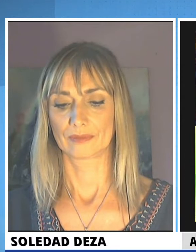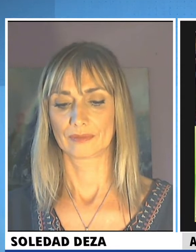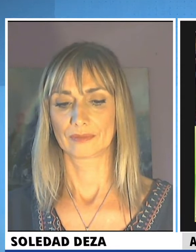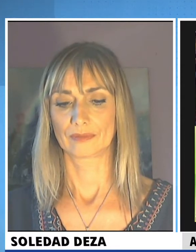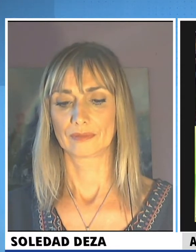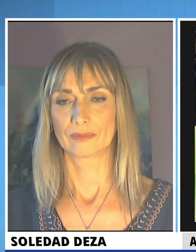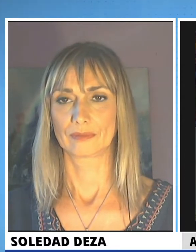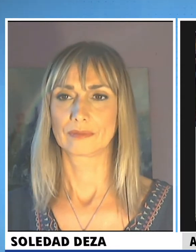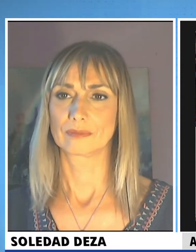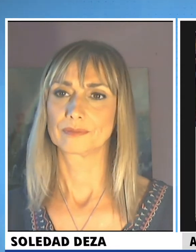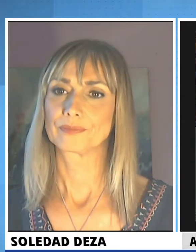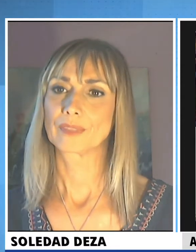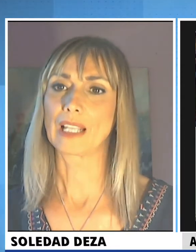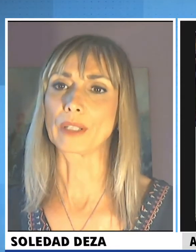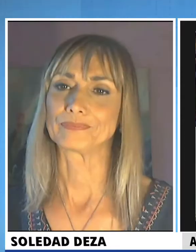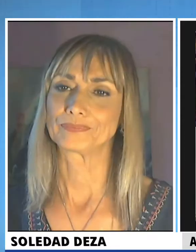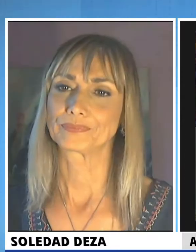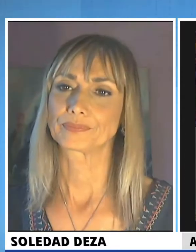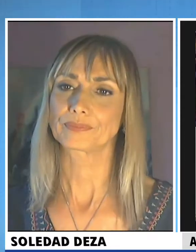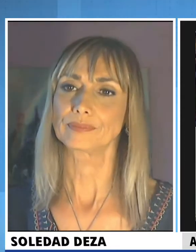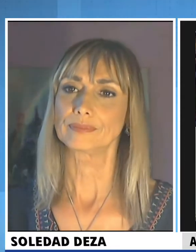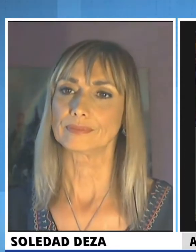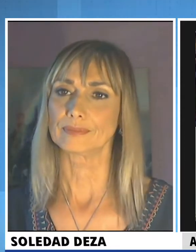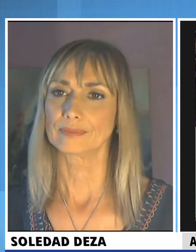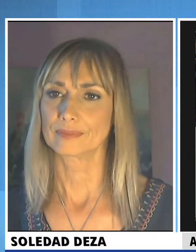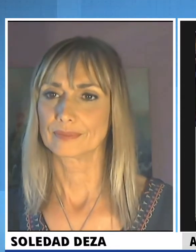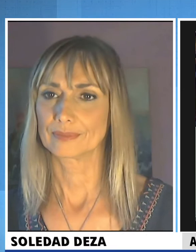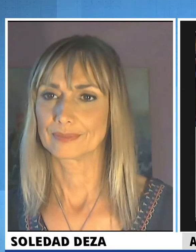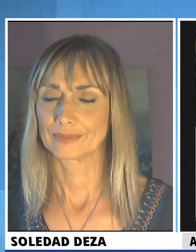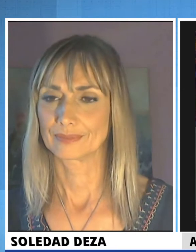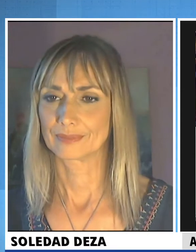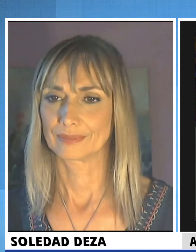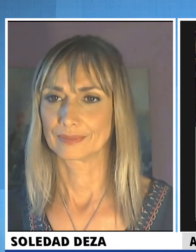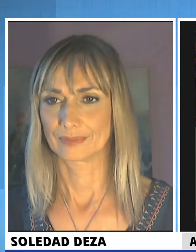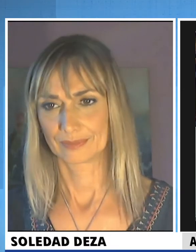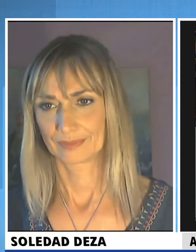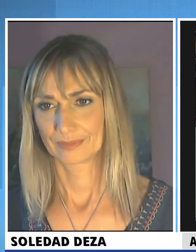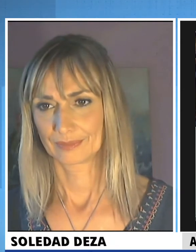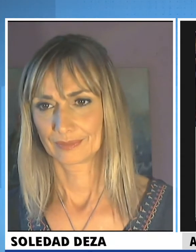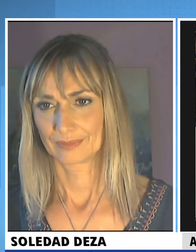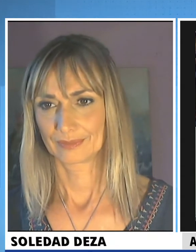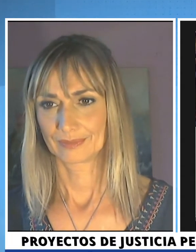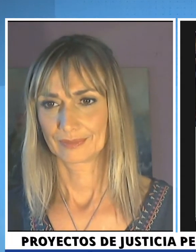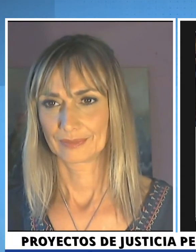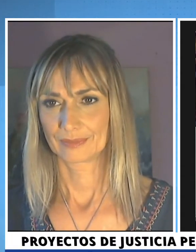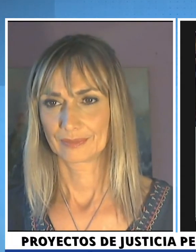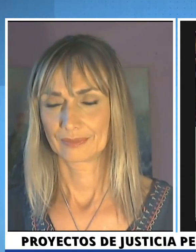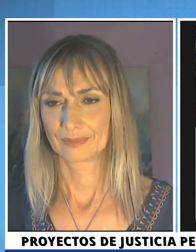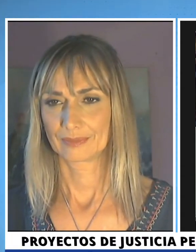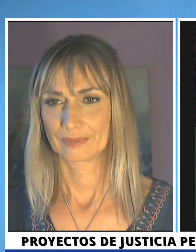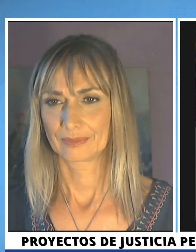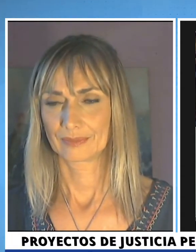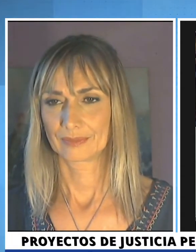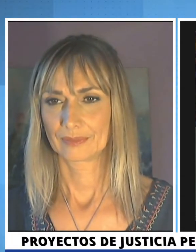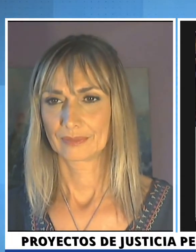¿no? Exactamente. Diputada Macha, Laura Zarra la saluda, ¿cómo le va? Para preguntarle, bueno, usted